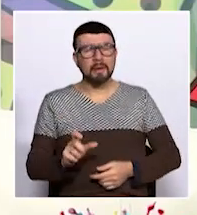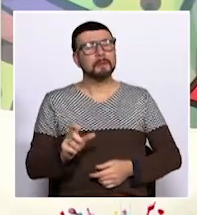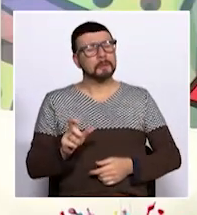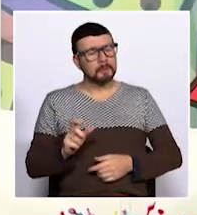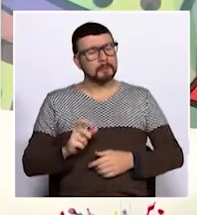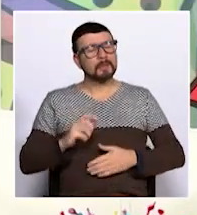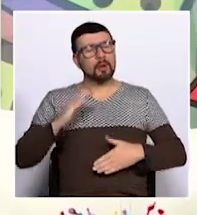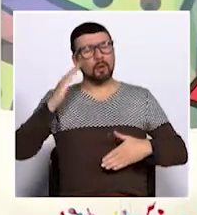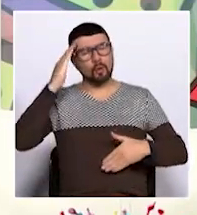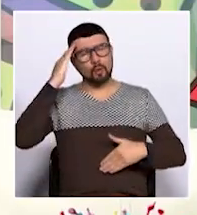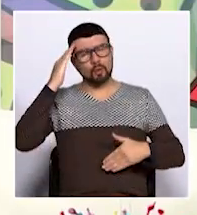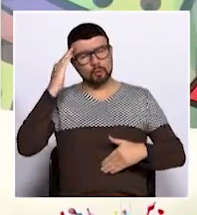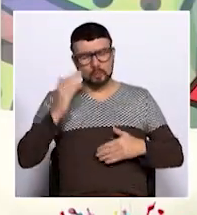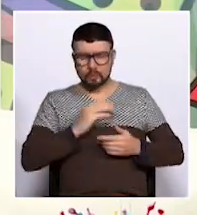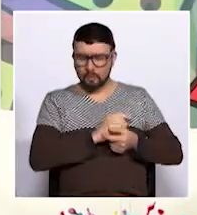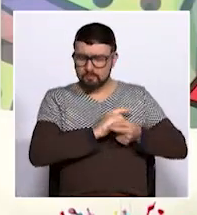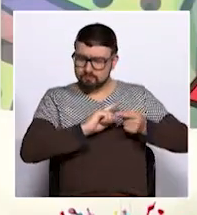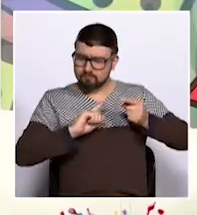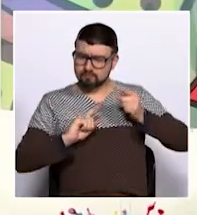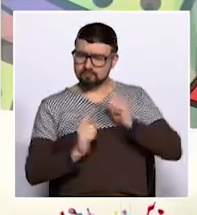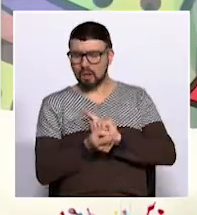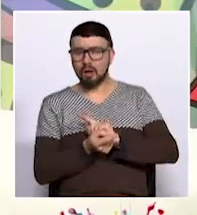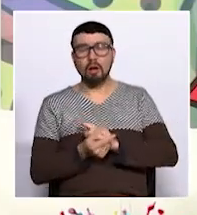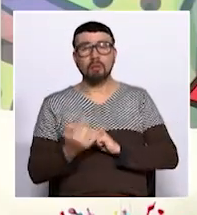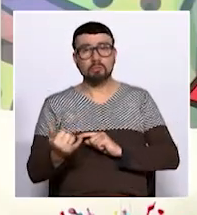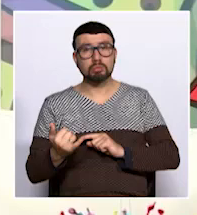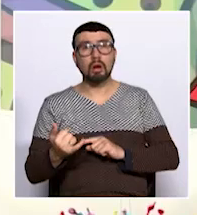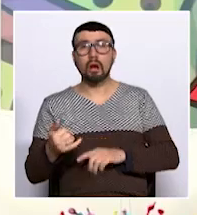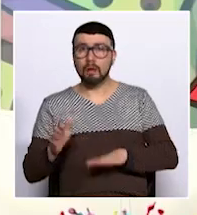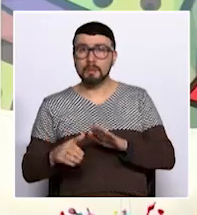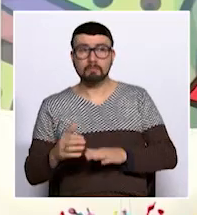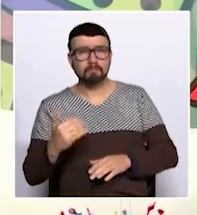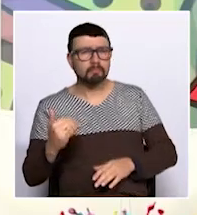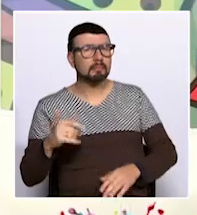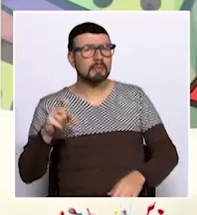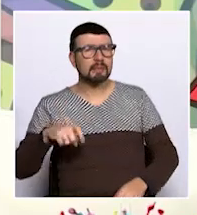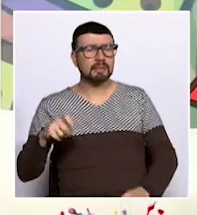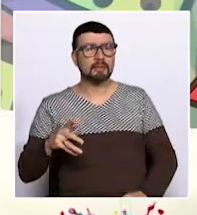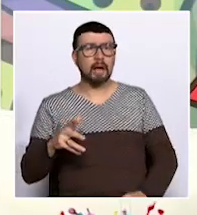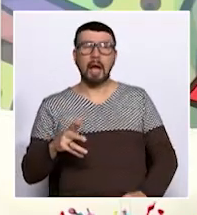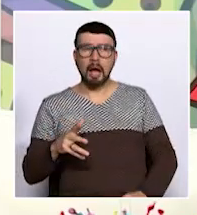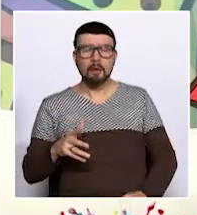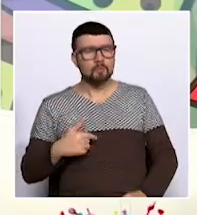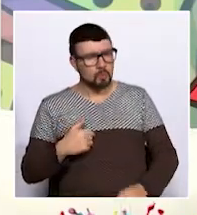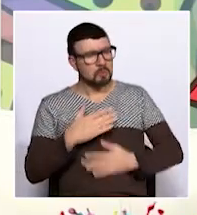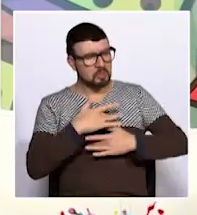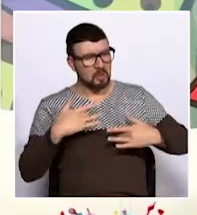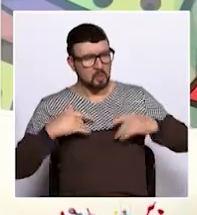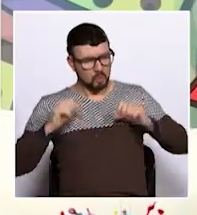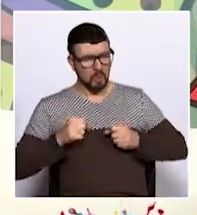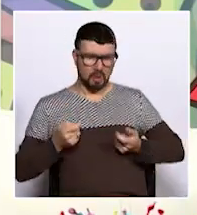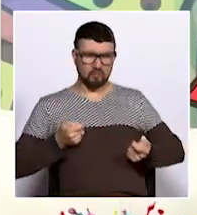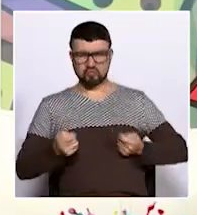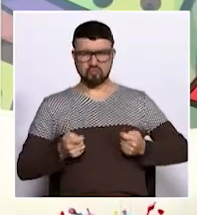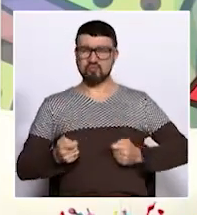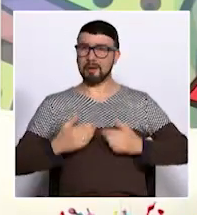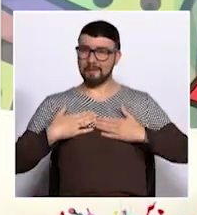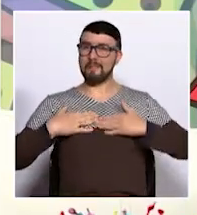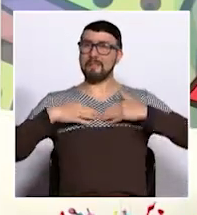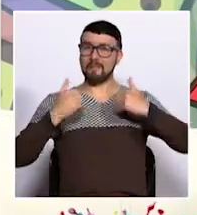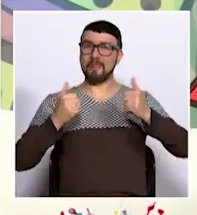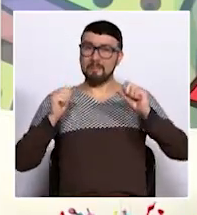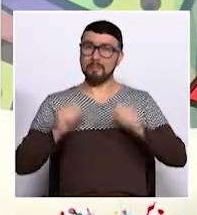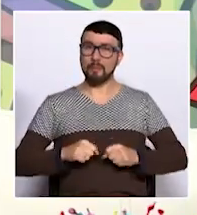de conciencia, de poder tomar, digamos que, la salud en sus manos. Nosotros siempre le recordamos a las